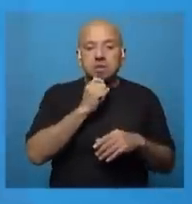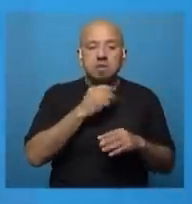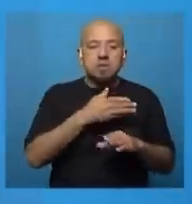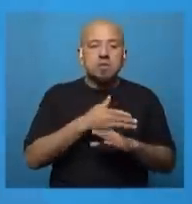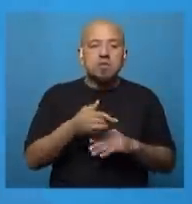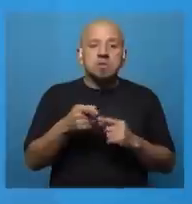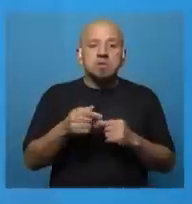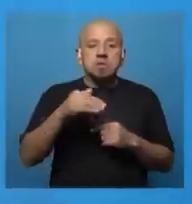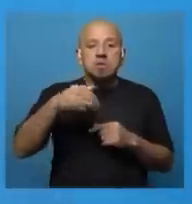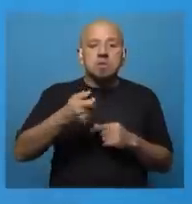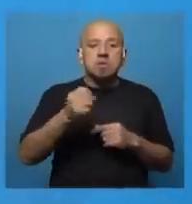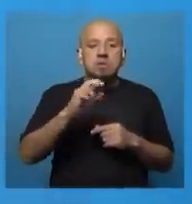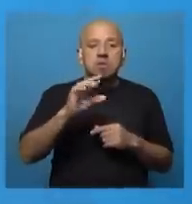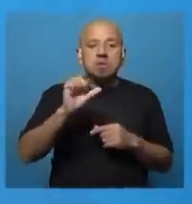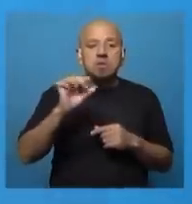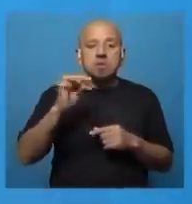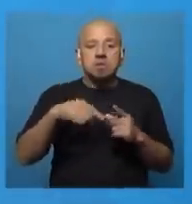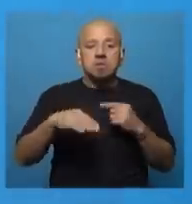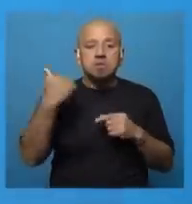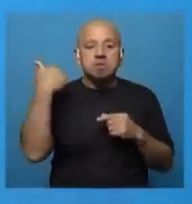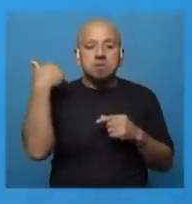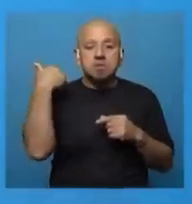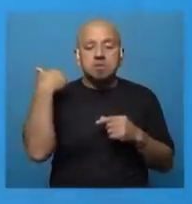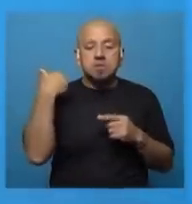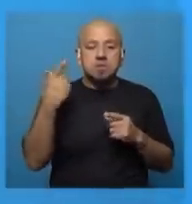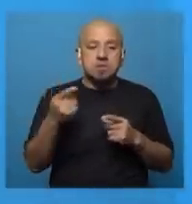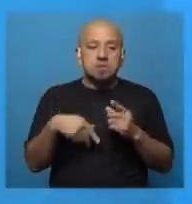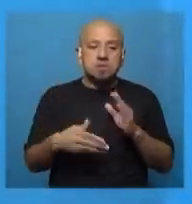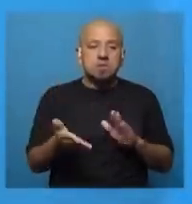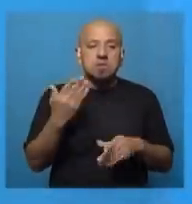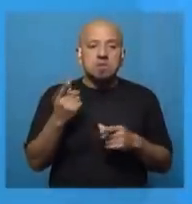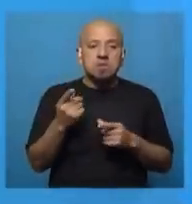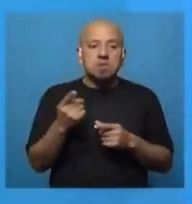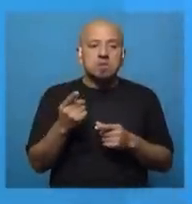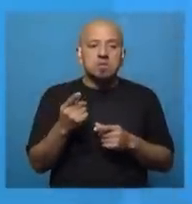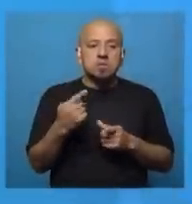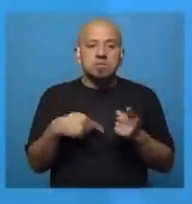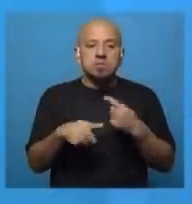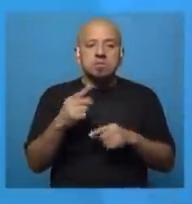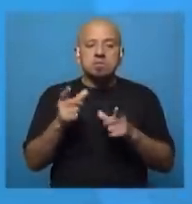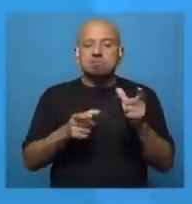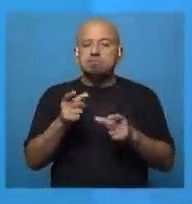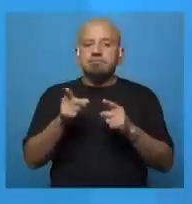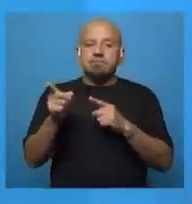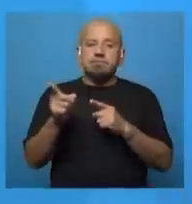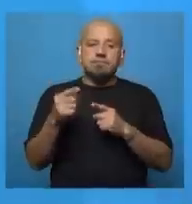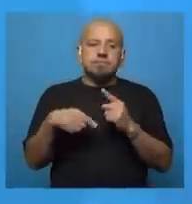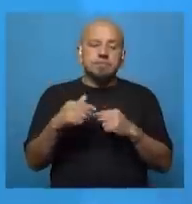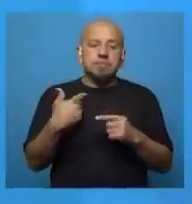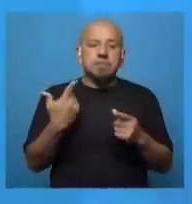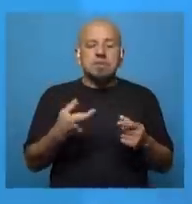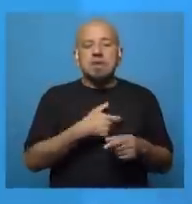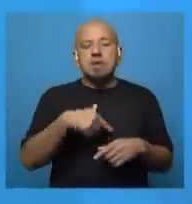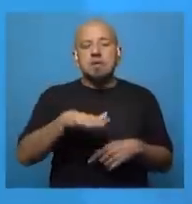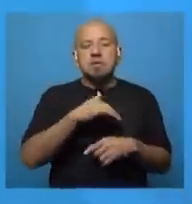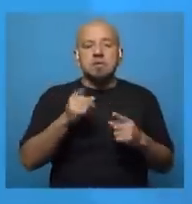caso impactó pero el caso artesiano claramente impactó en la en las percepciones de la